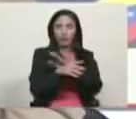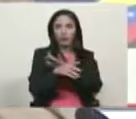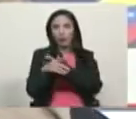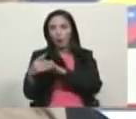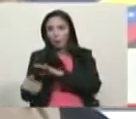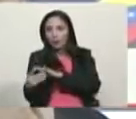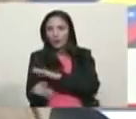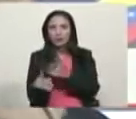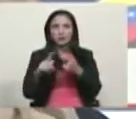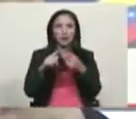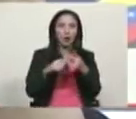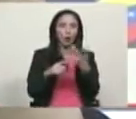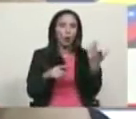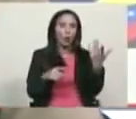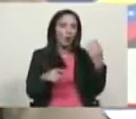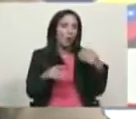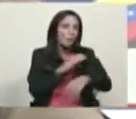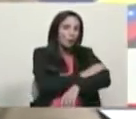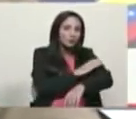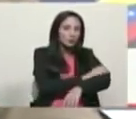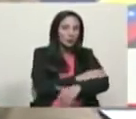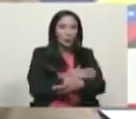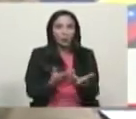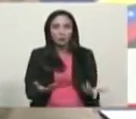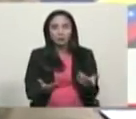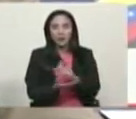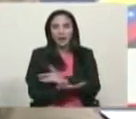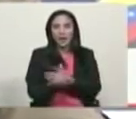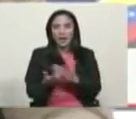derecha, o de centroizquierda o de centroderecha,